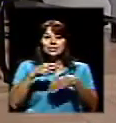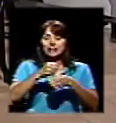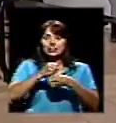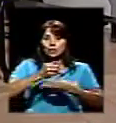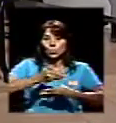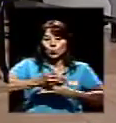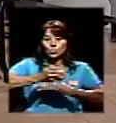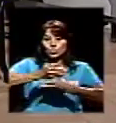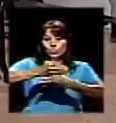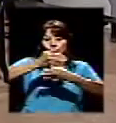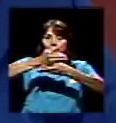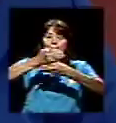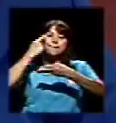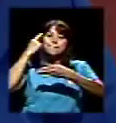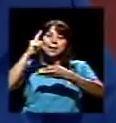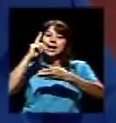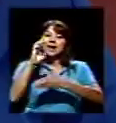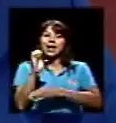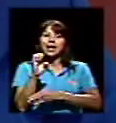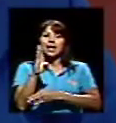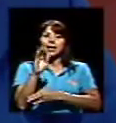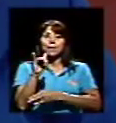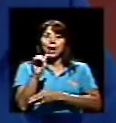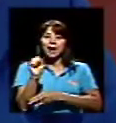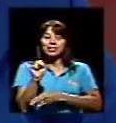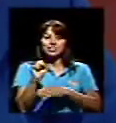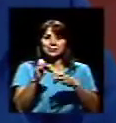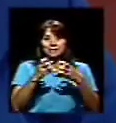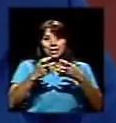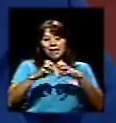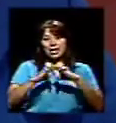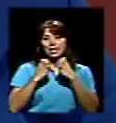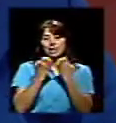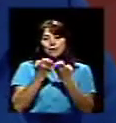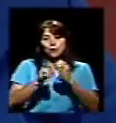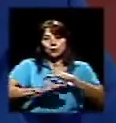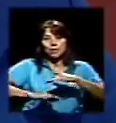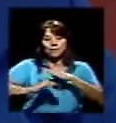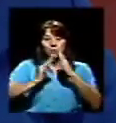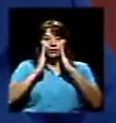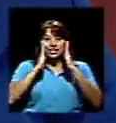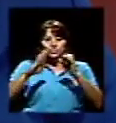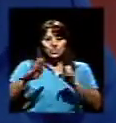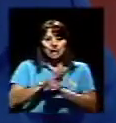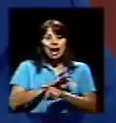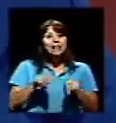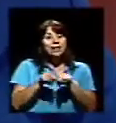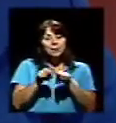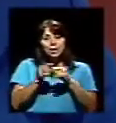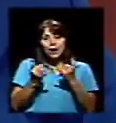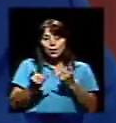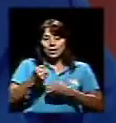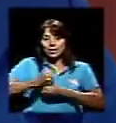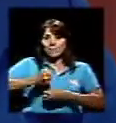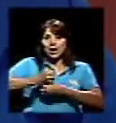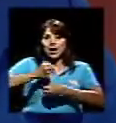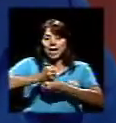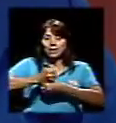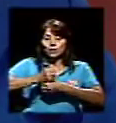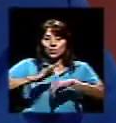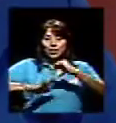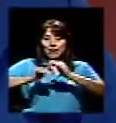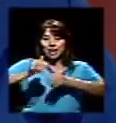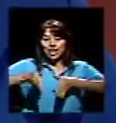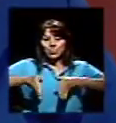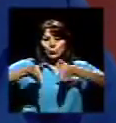atención integral, los EBAIS. Estamos trabajando, por ejemplo, en la Torre del Calderón Guardia. Estamos gestionando, bueno,